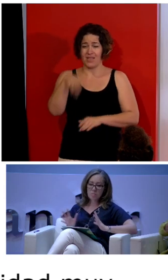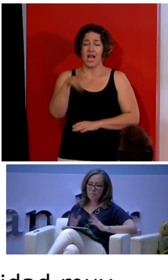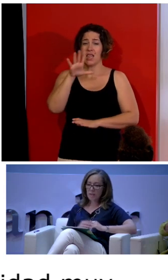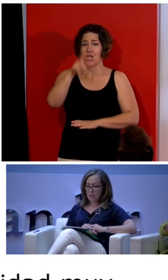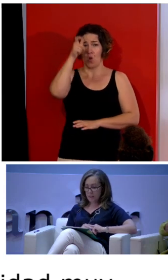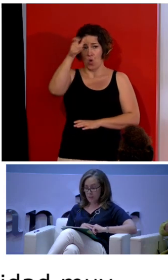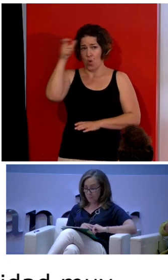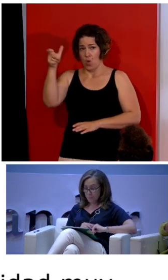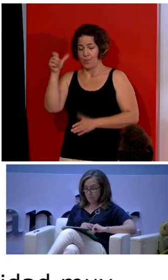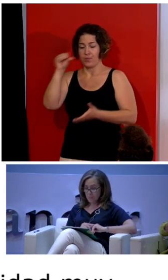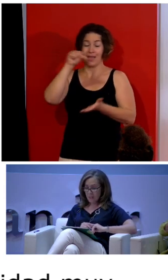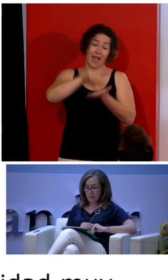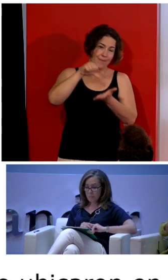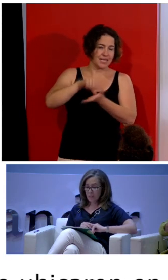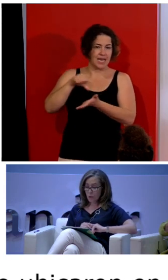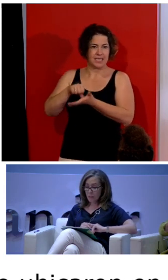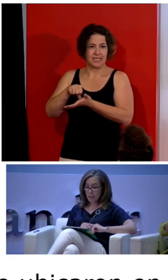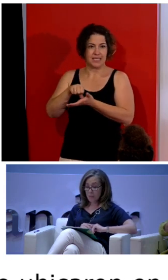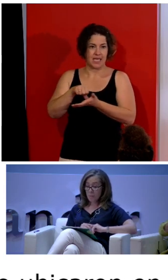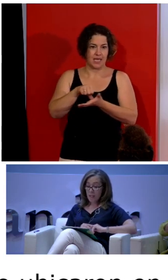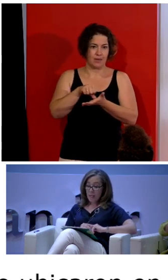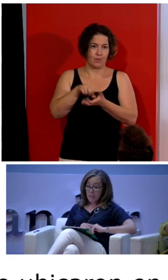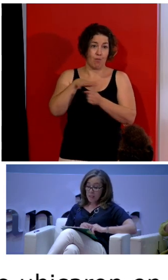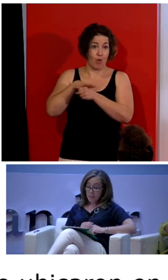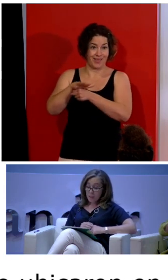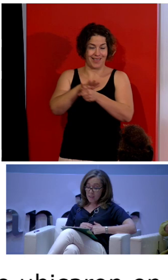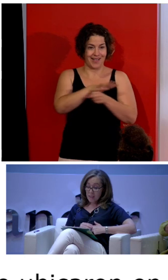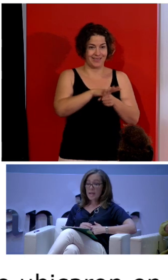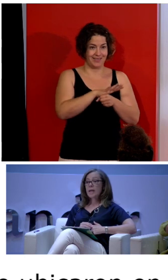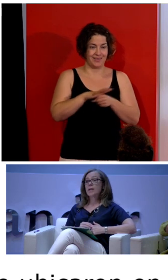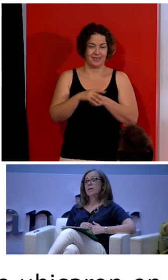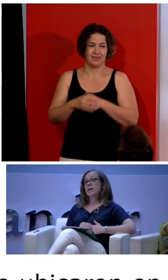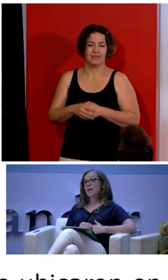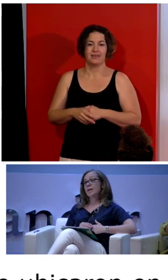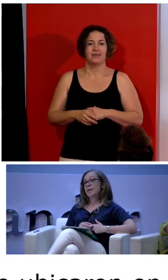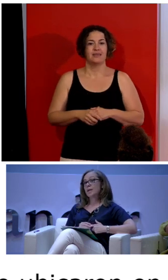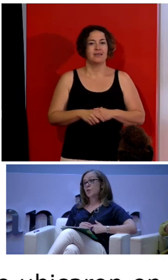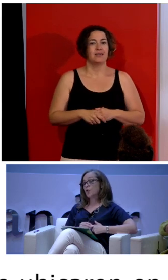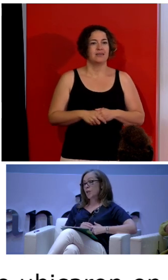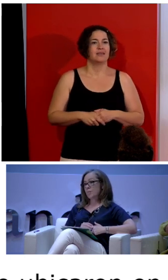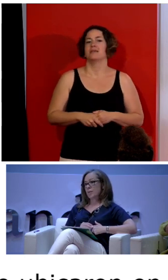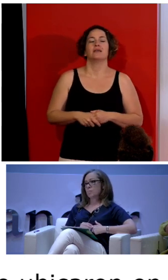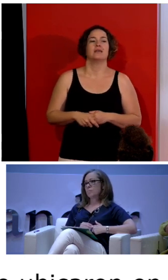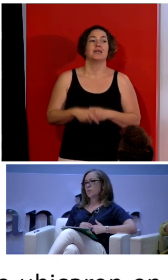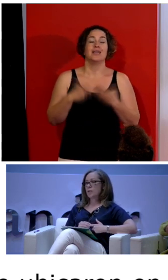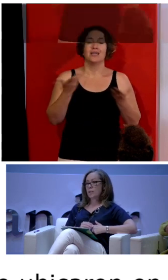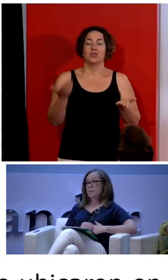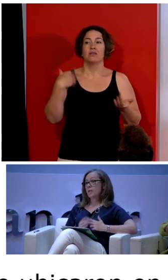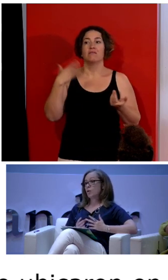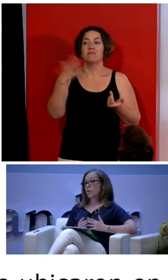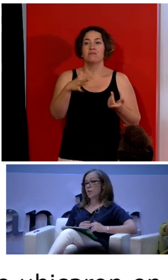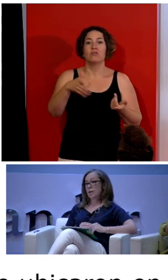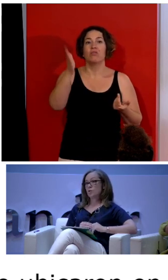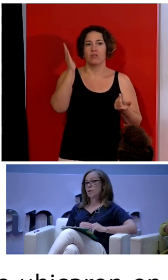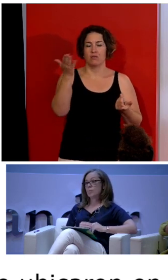localidades, capitales de provincia y también en dónde iban. Pues se